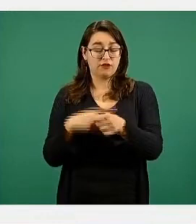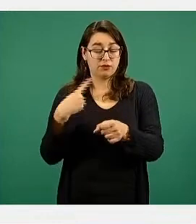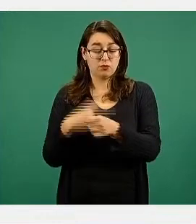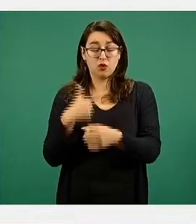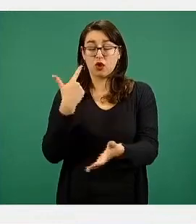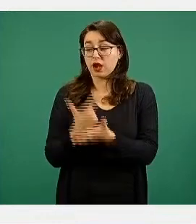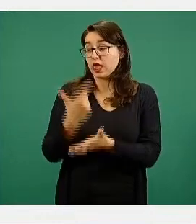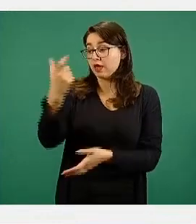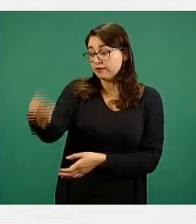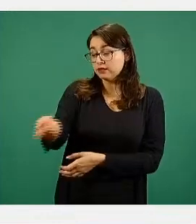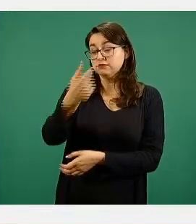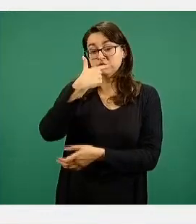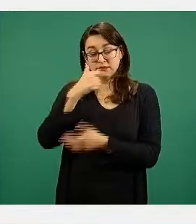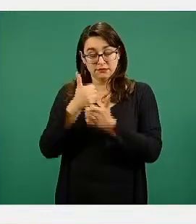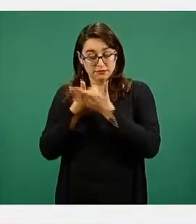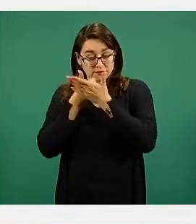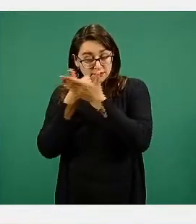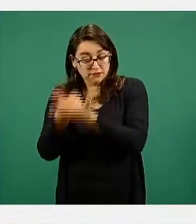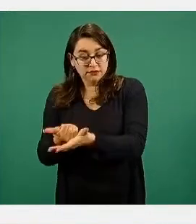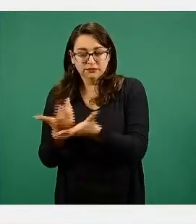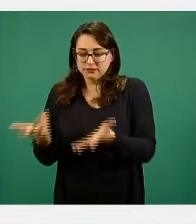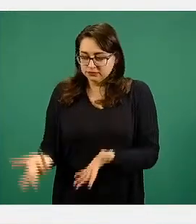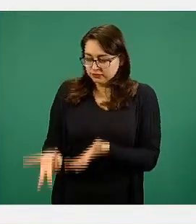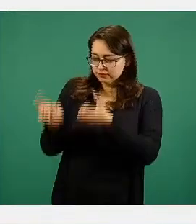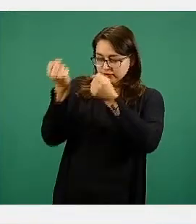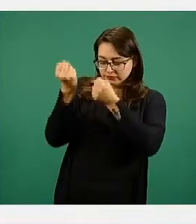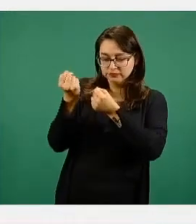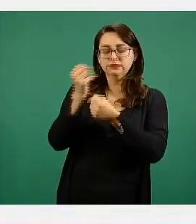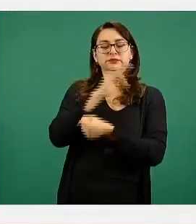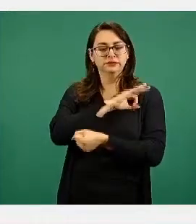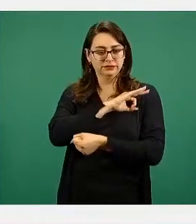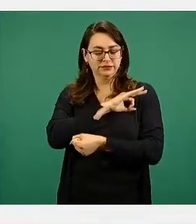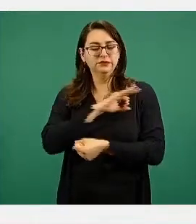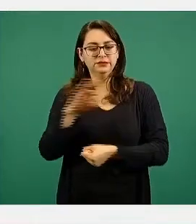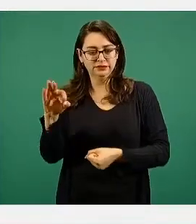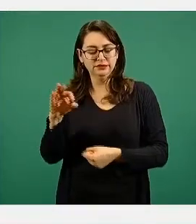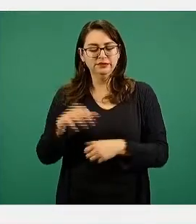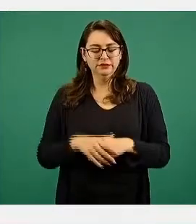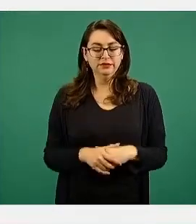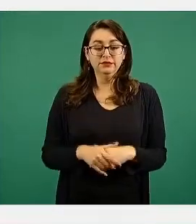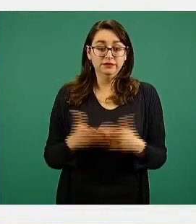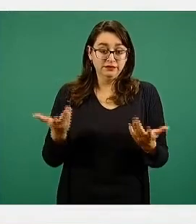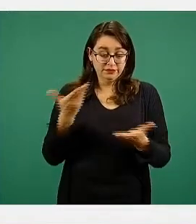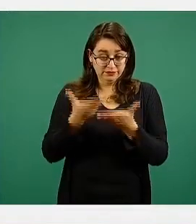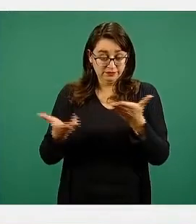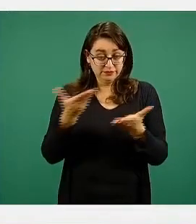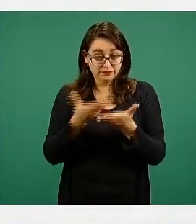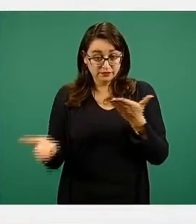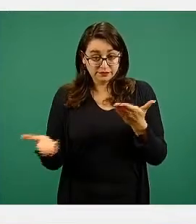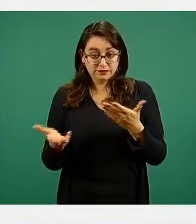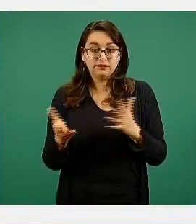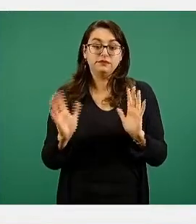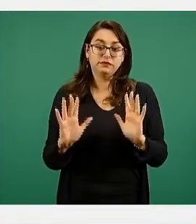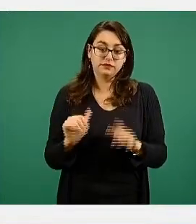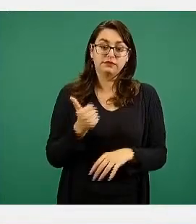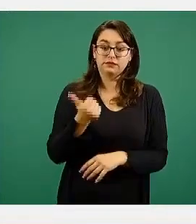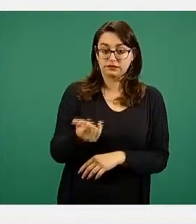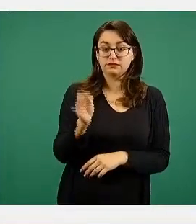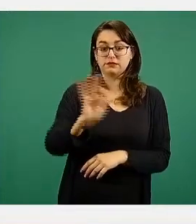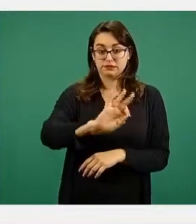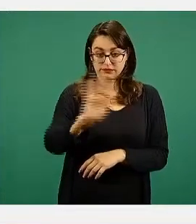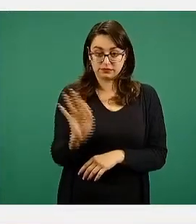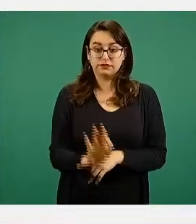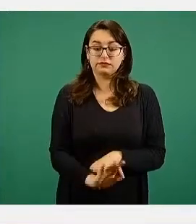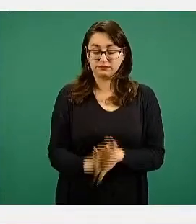estos tratamientos también mejoren esta medición de la letalidad y actualmente está en el 6% de